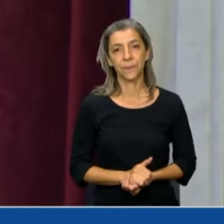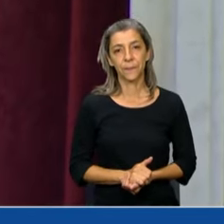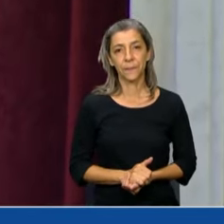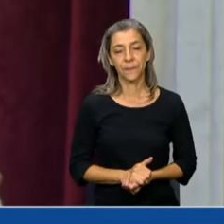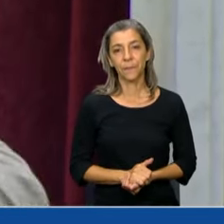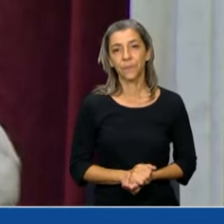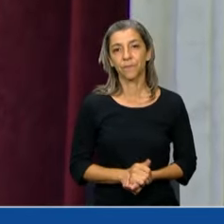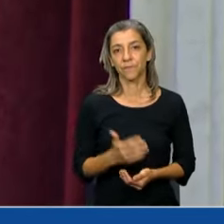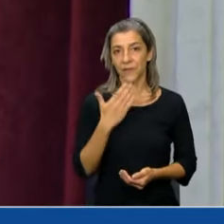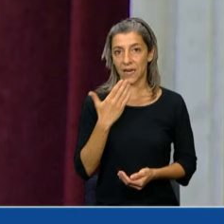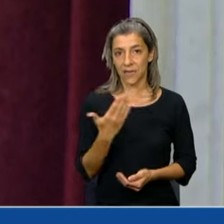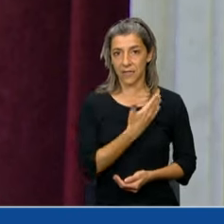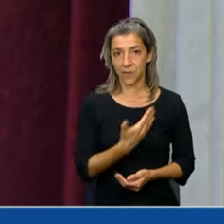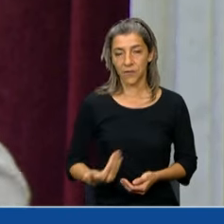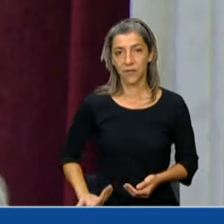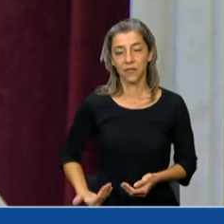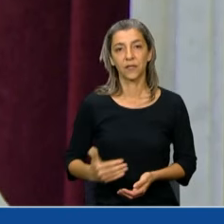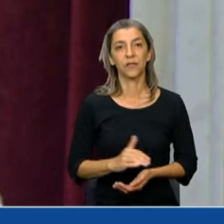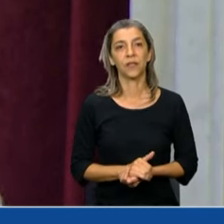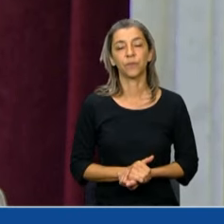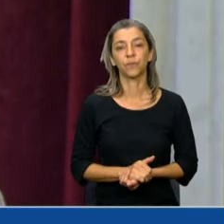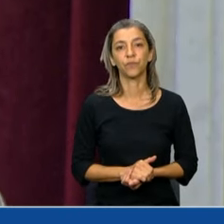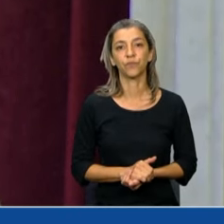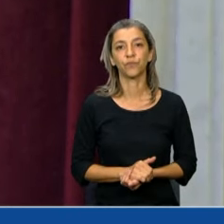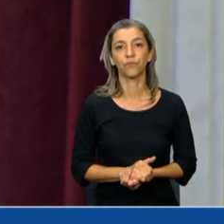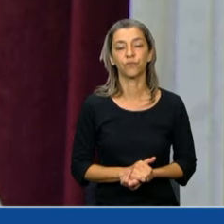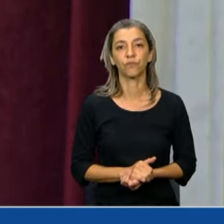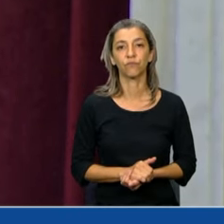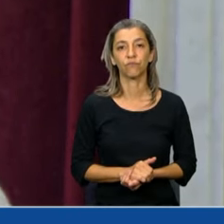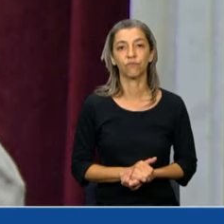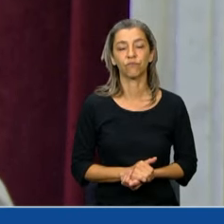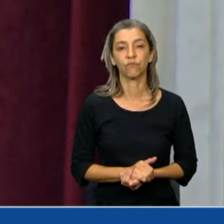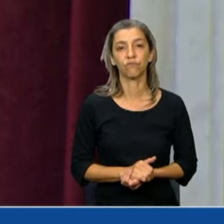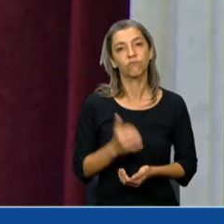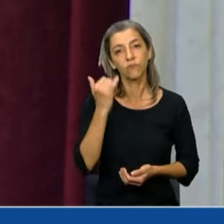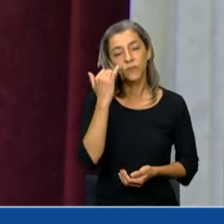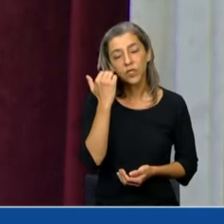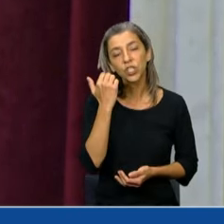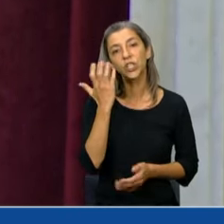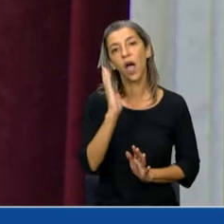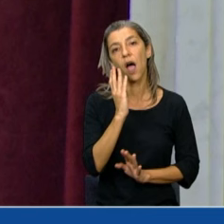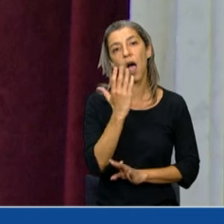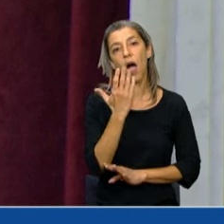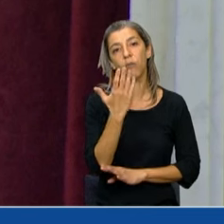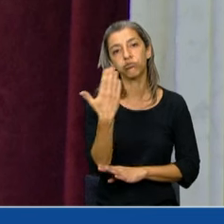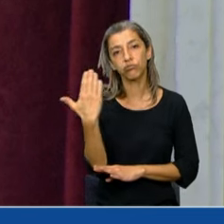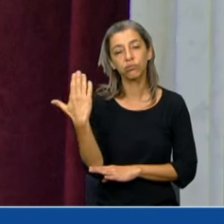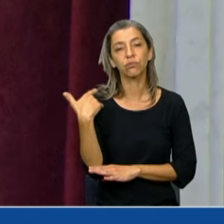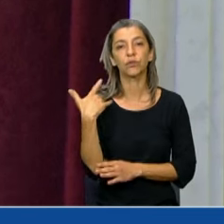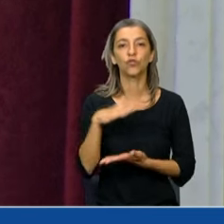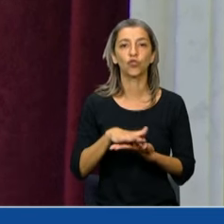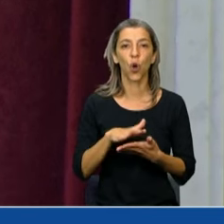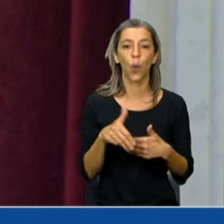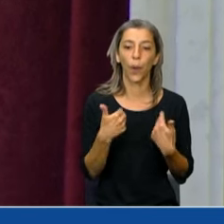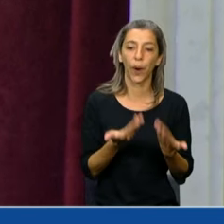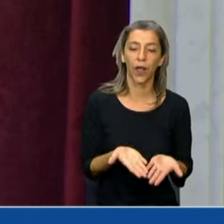Gracias señor presidente no voy a ir a hablar porque ya se ha hablado largo de las ventajas o